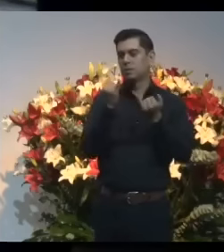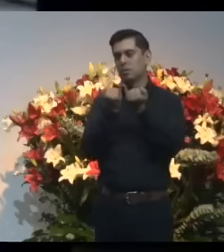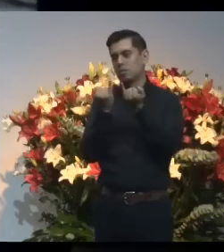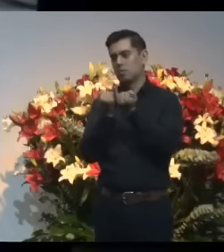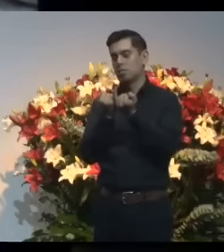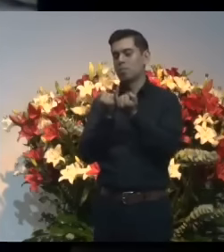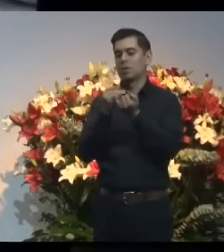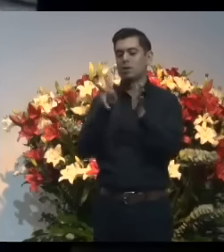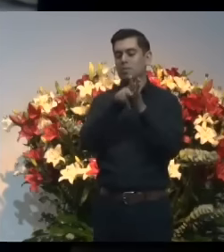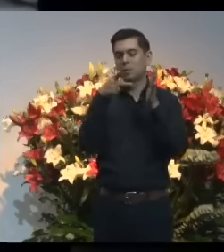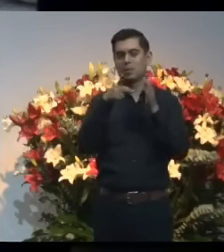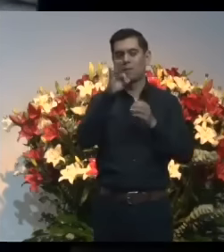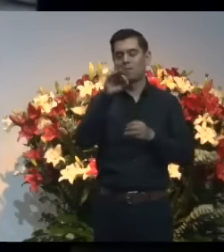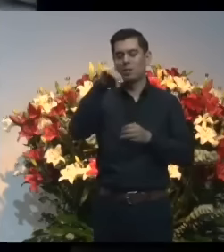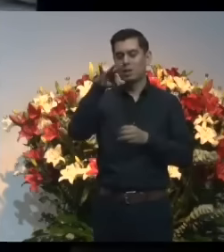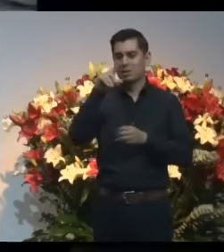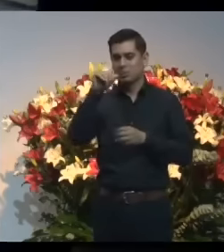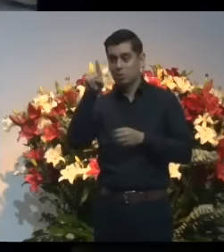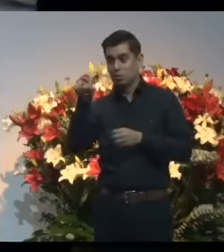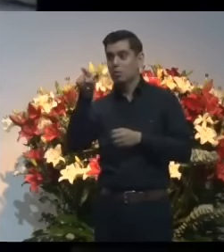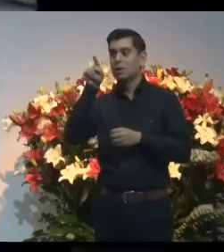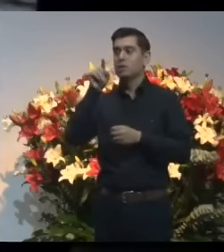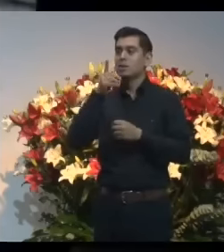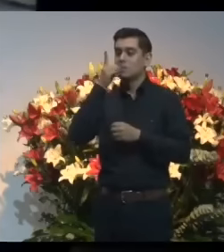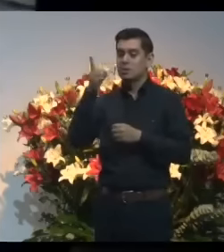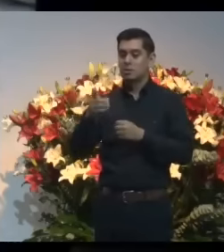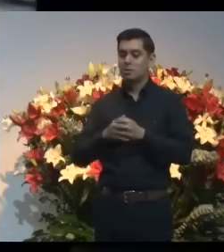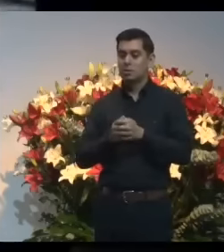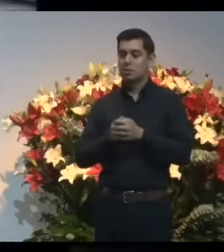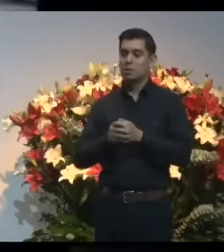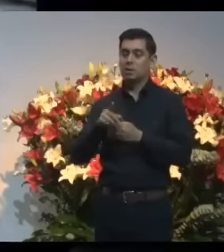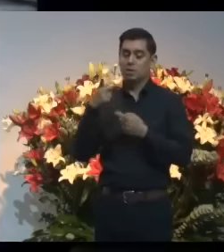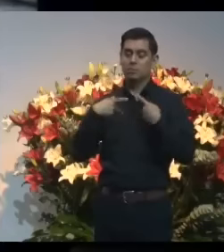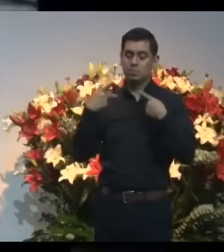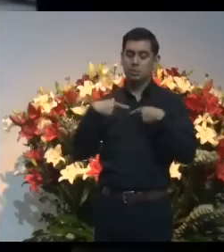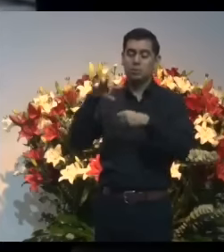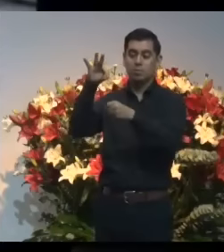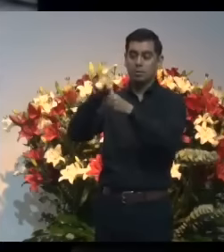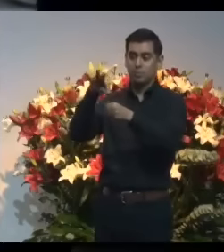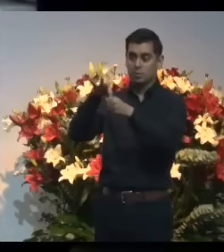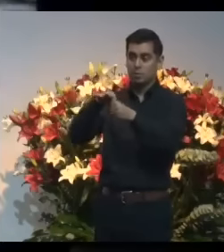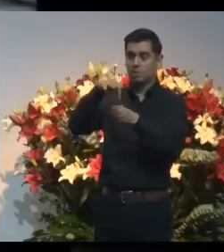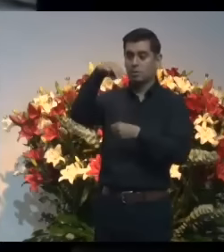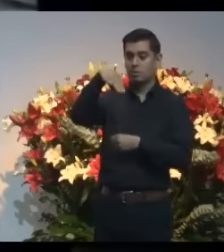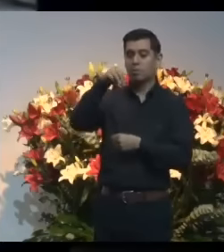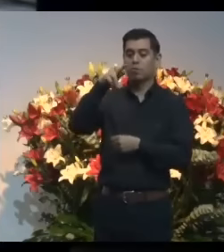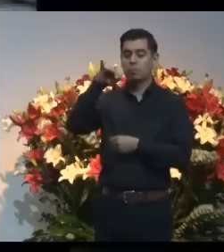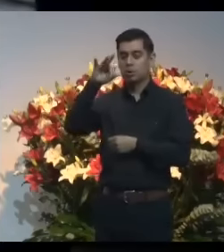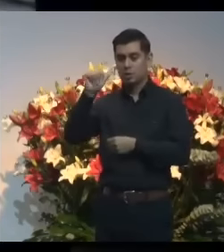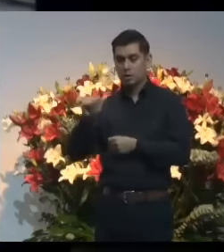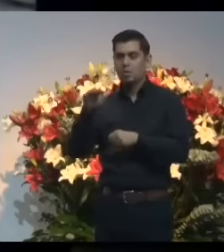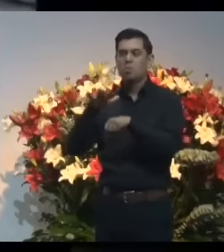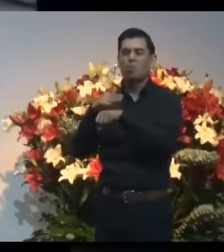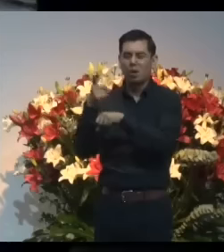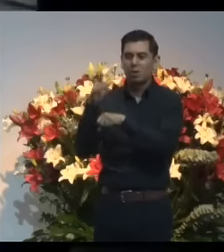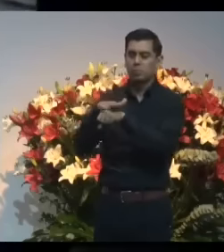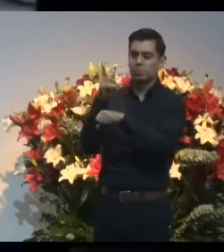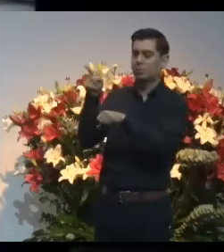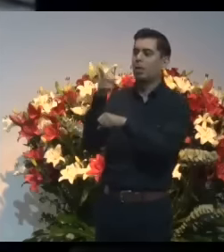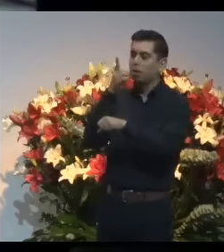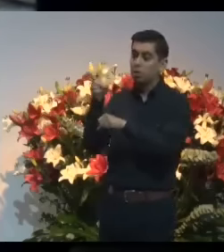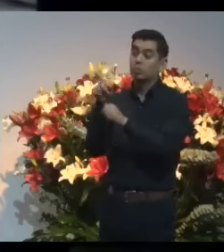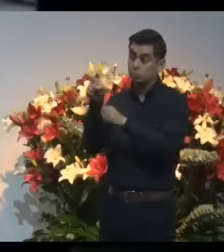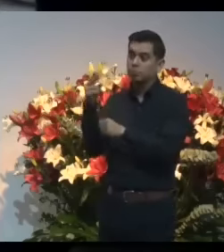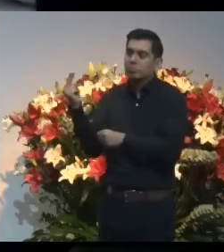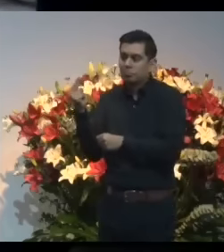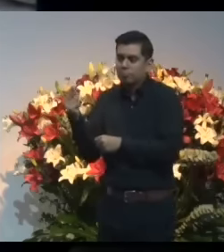que el 68% de la gente que tiene un programa social va a votar por Morena. Pero lo va a votar porque la amenazan. O sea, la verdad es que